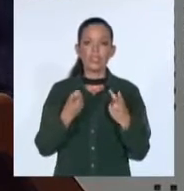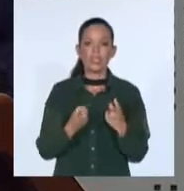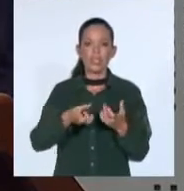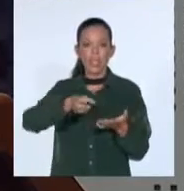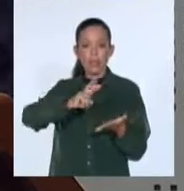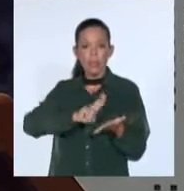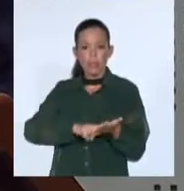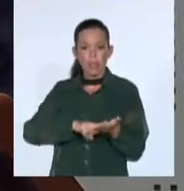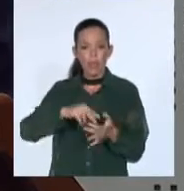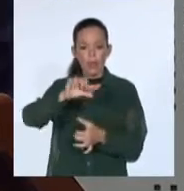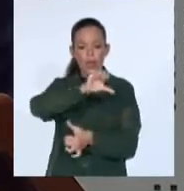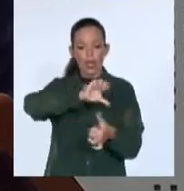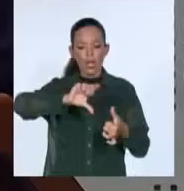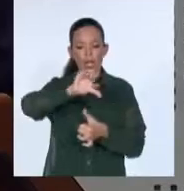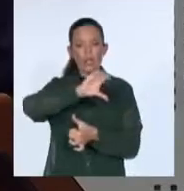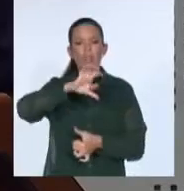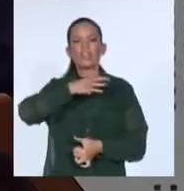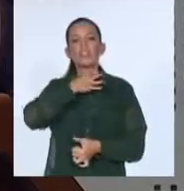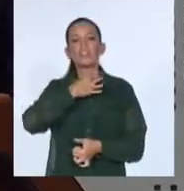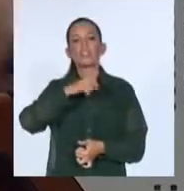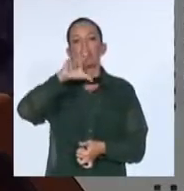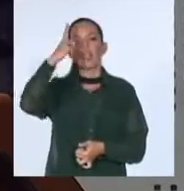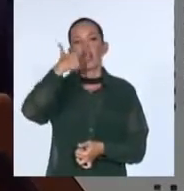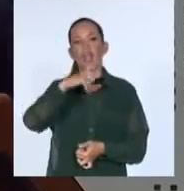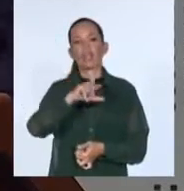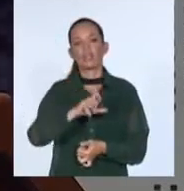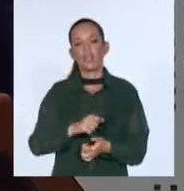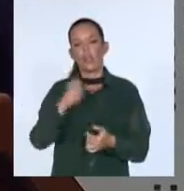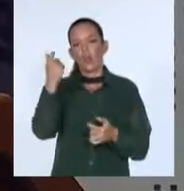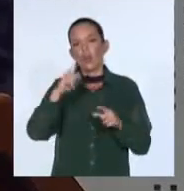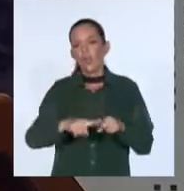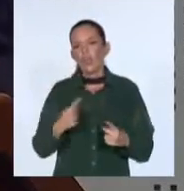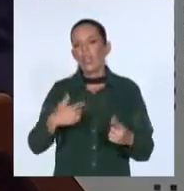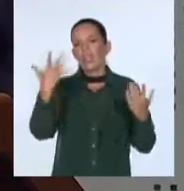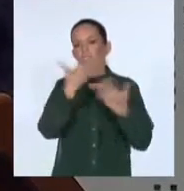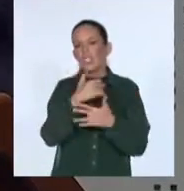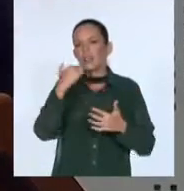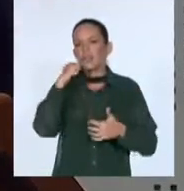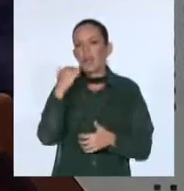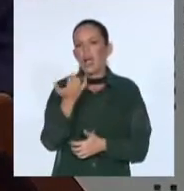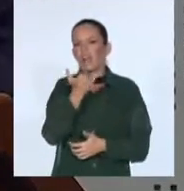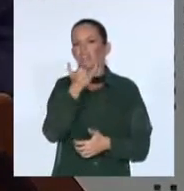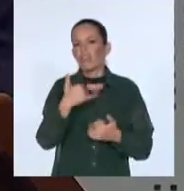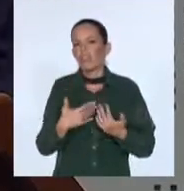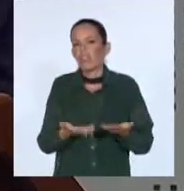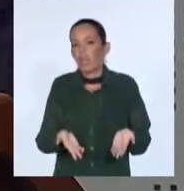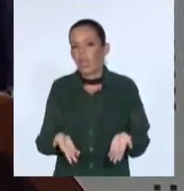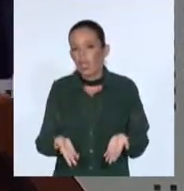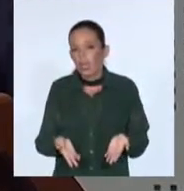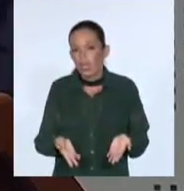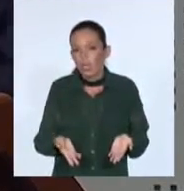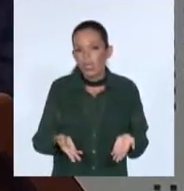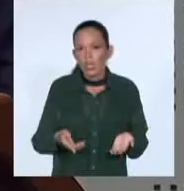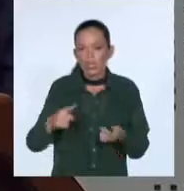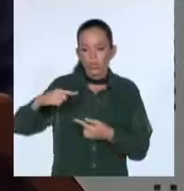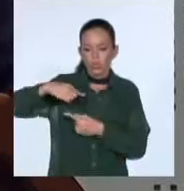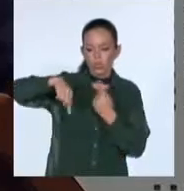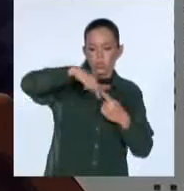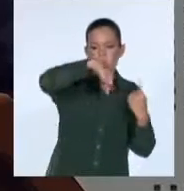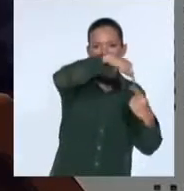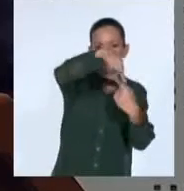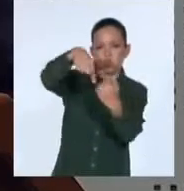porque es quien más padece ese cambio climático, porque los ciclones, los tifones, las tormentas, el aumento, el ascenso de las